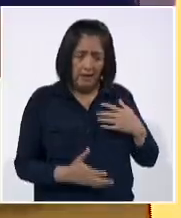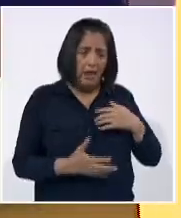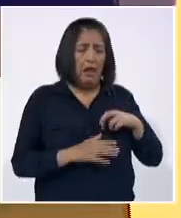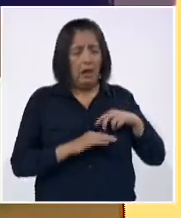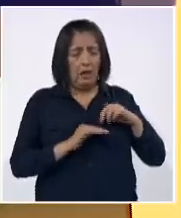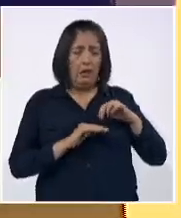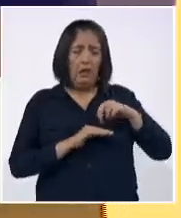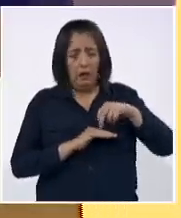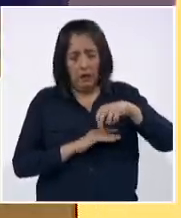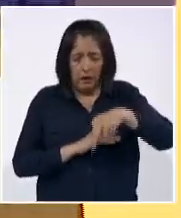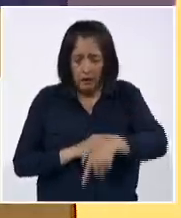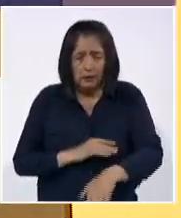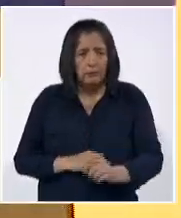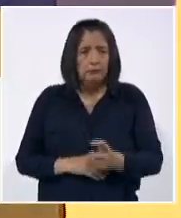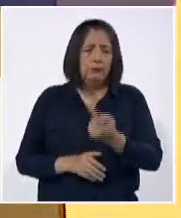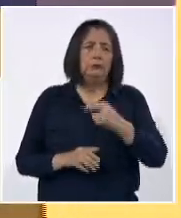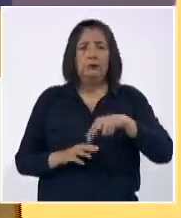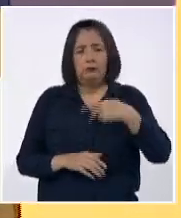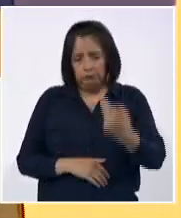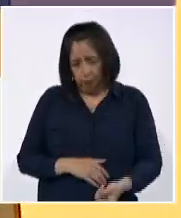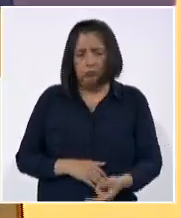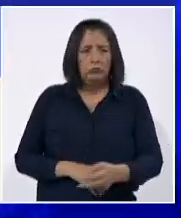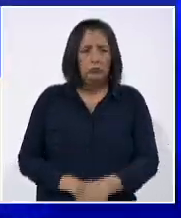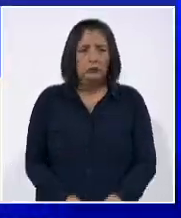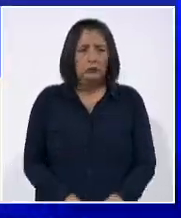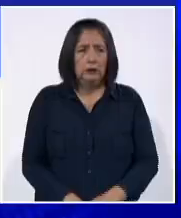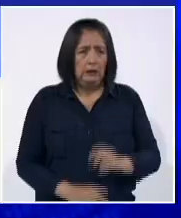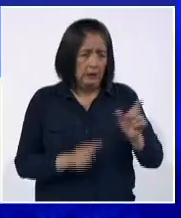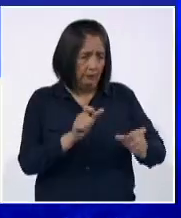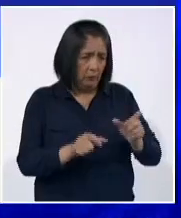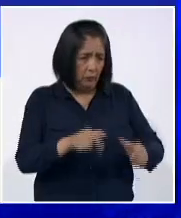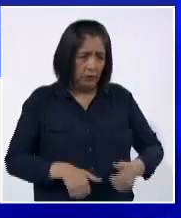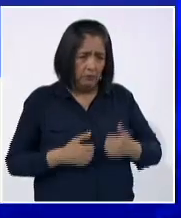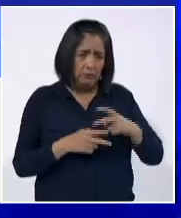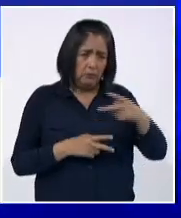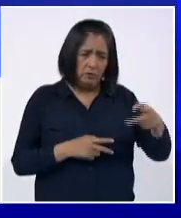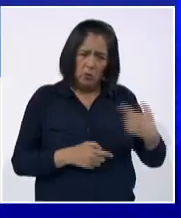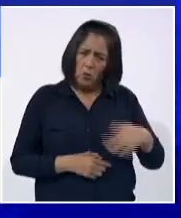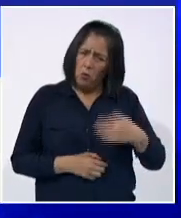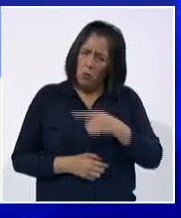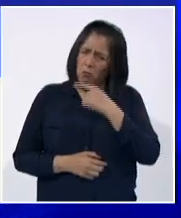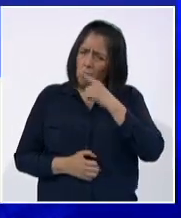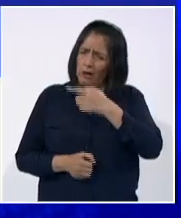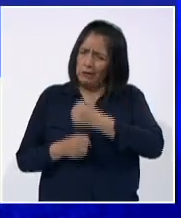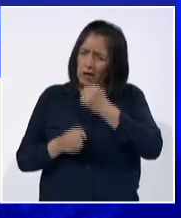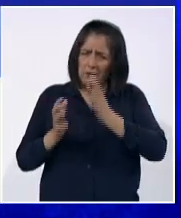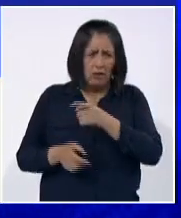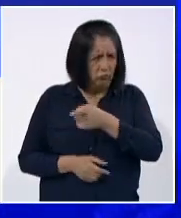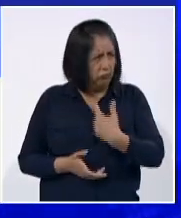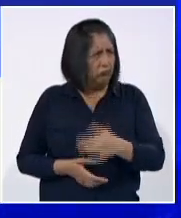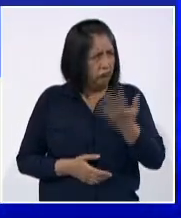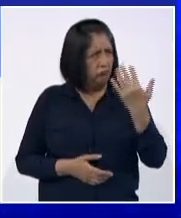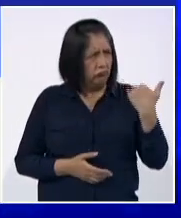bajar por las escaleras hasta el primer piso, donde se desplomó. Sus vecinos la recuerdan como una mujer trabajadora que laboró unos años como encargada